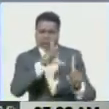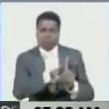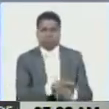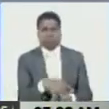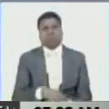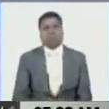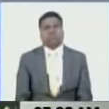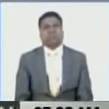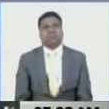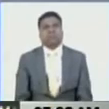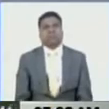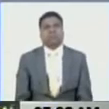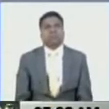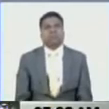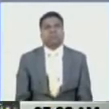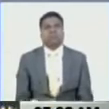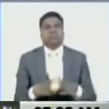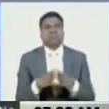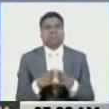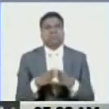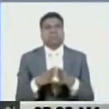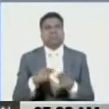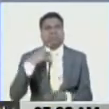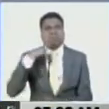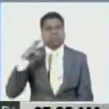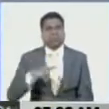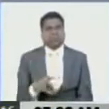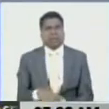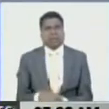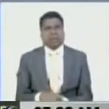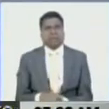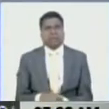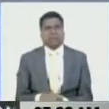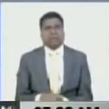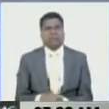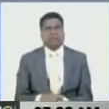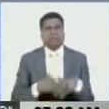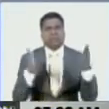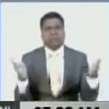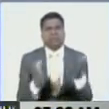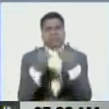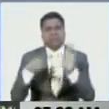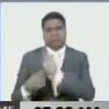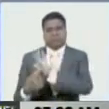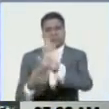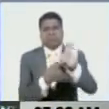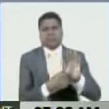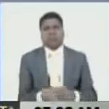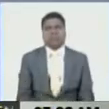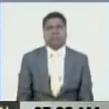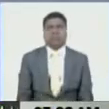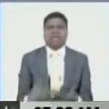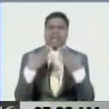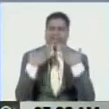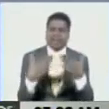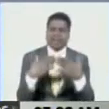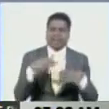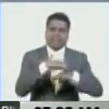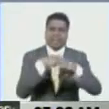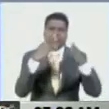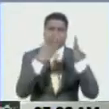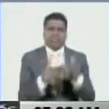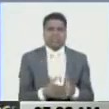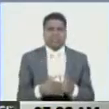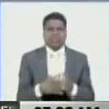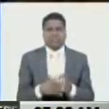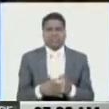de fortaleza, y por otro lado van las realidades y nosotros estamos obligados a fomentarla y a proyectarla con mucha fuerza. Muchísimas gracias. Ministro de Sofarías, de